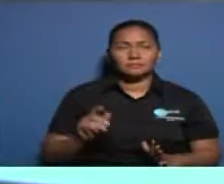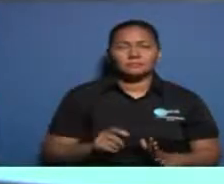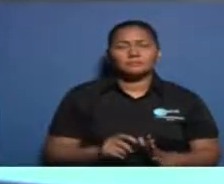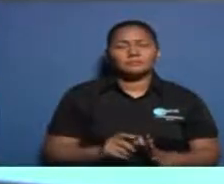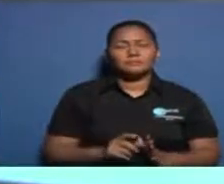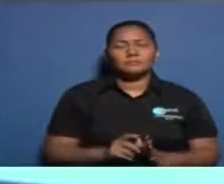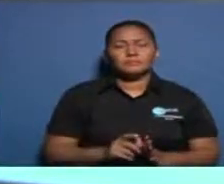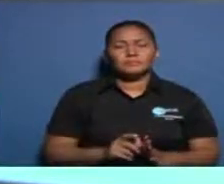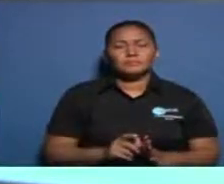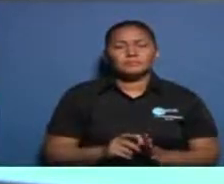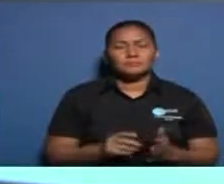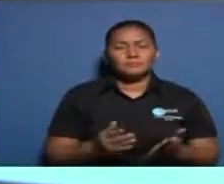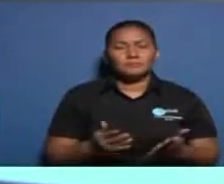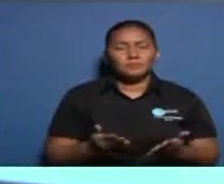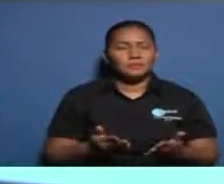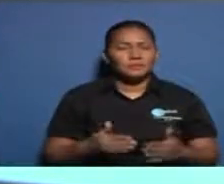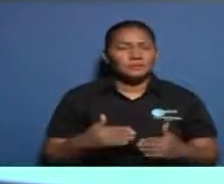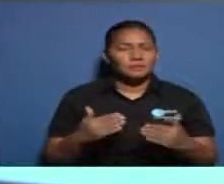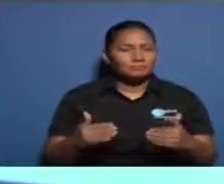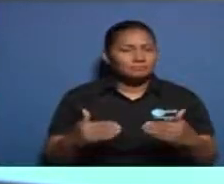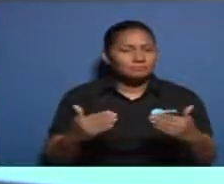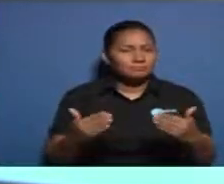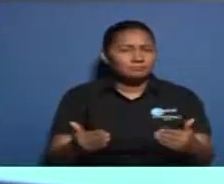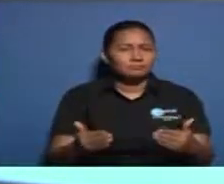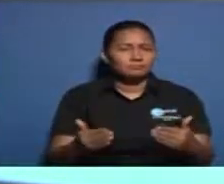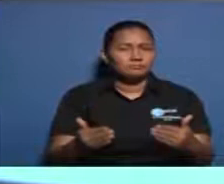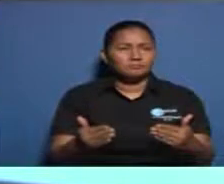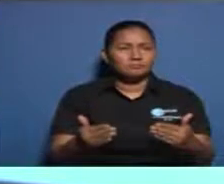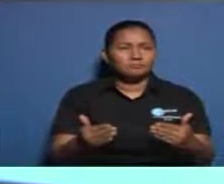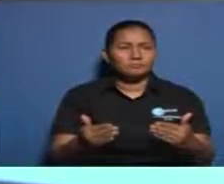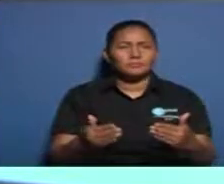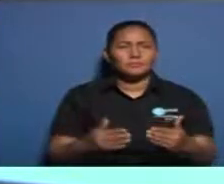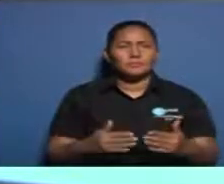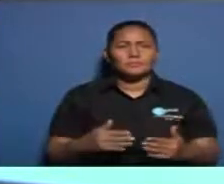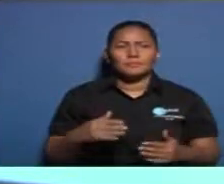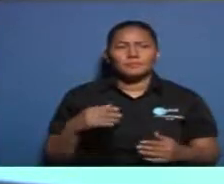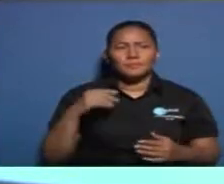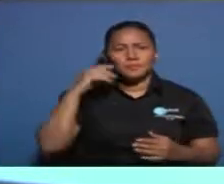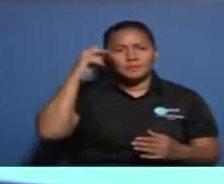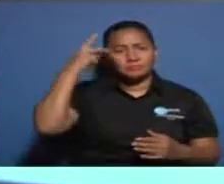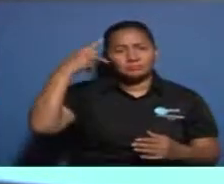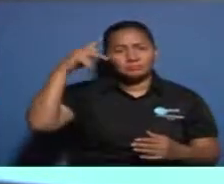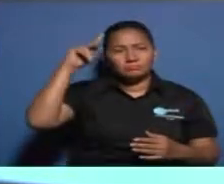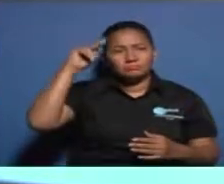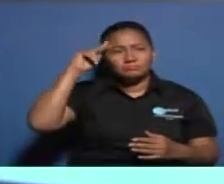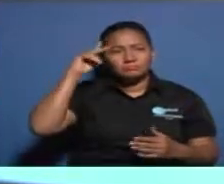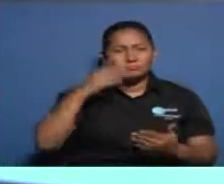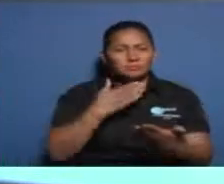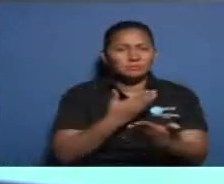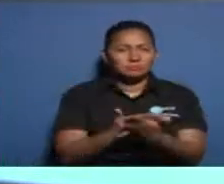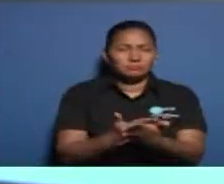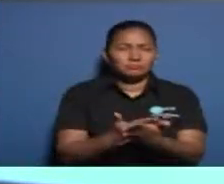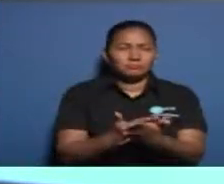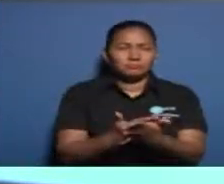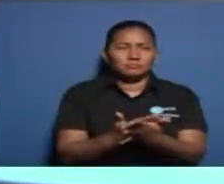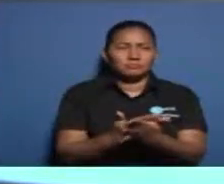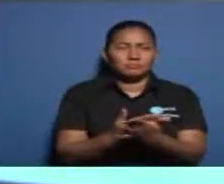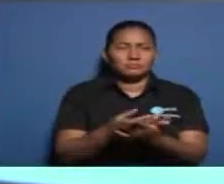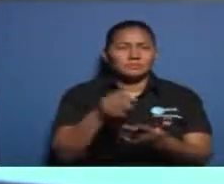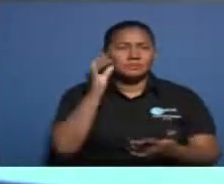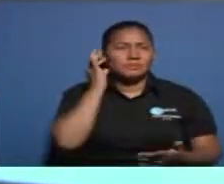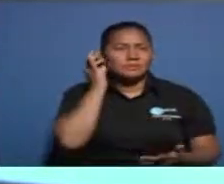públicas del estado para poder promover y transversalizar todo el tema de la promoción de la igualdad de oportunidades hacia la mujer